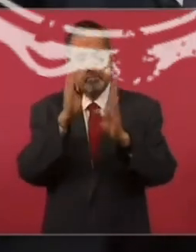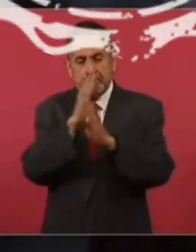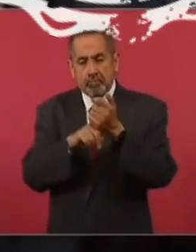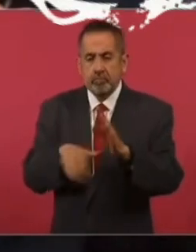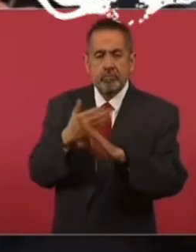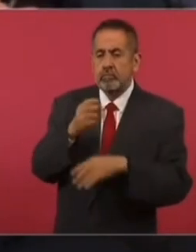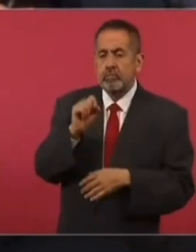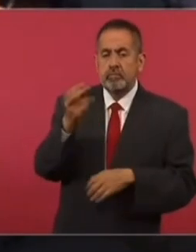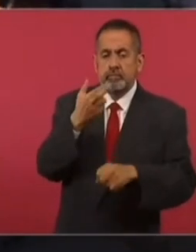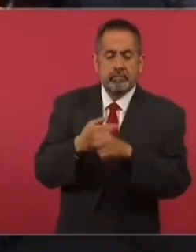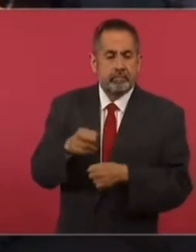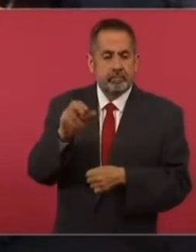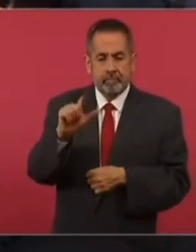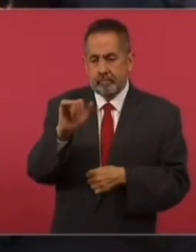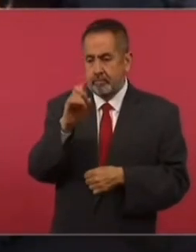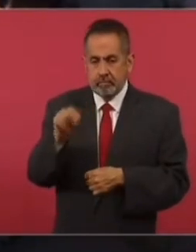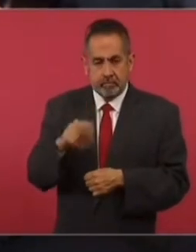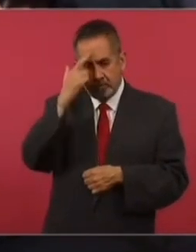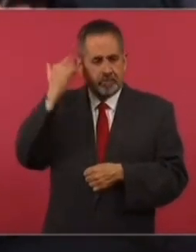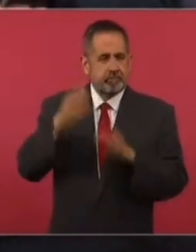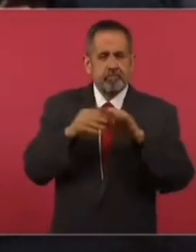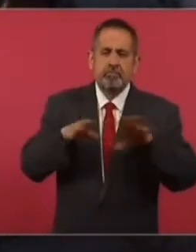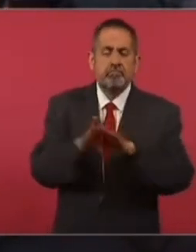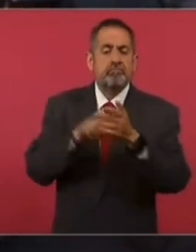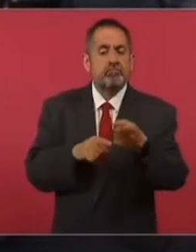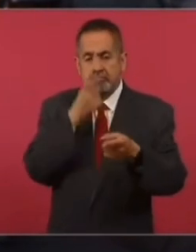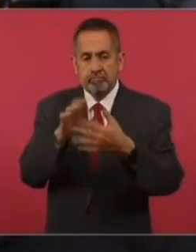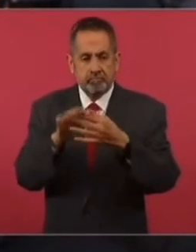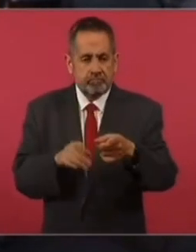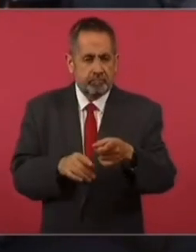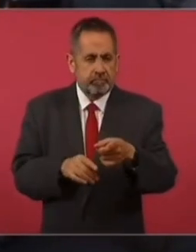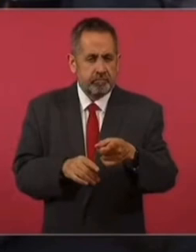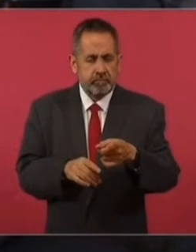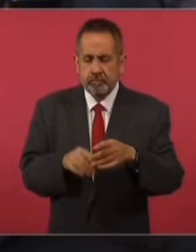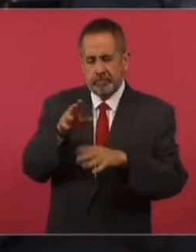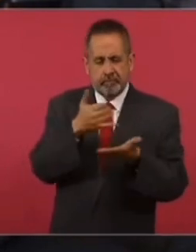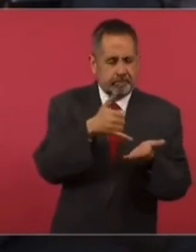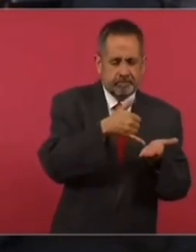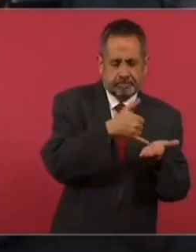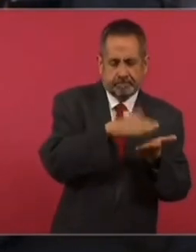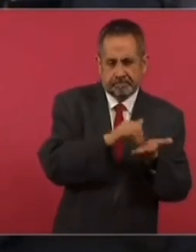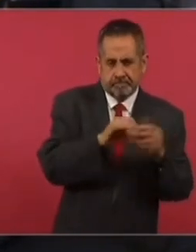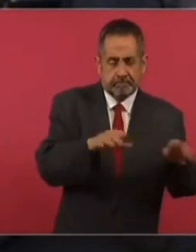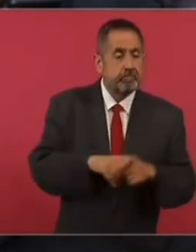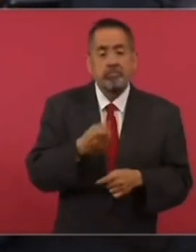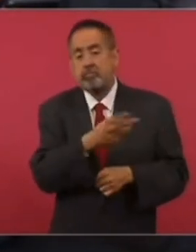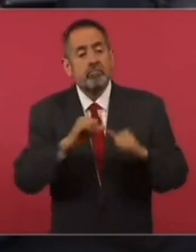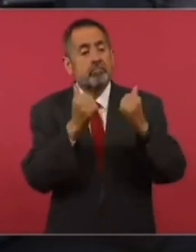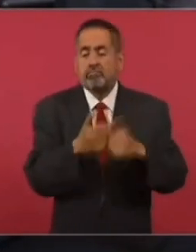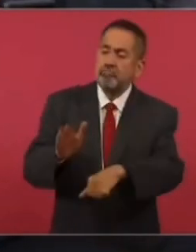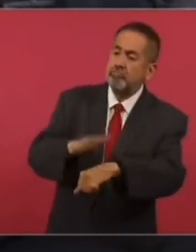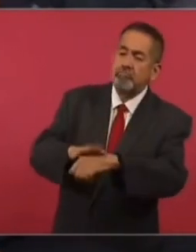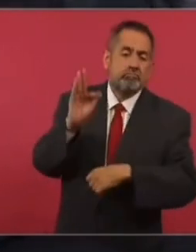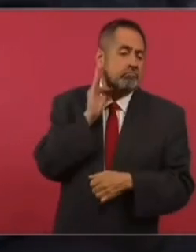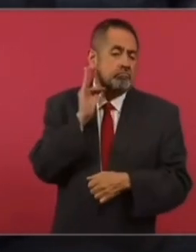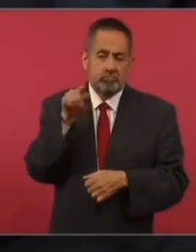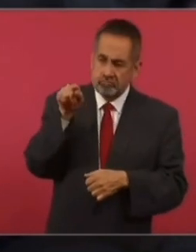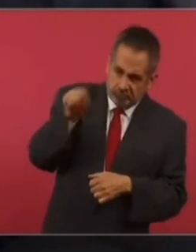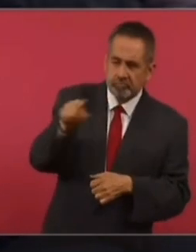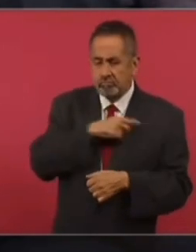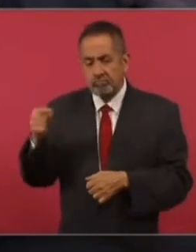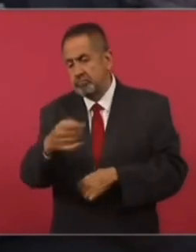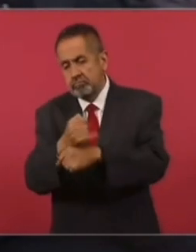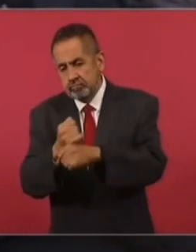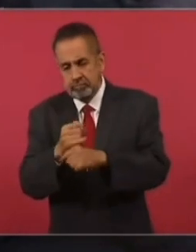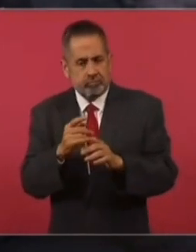contra el subsecretario de Derechos Humanos, Alejandro Encinas. La vez pasada que usted se pronunció acerca de esta situación revelada en el diario New York Times, hubo organizaciones que se pronunciaron y exigieron a la Fiscalía General de la República que se investigue esta